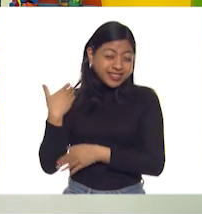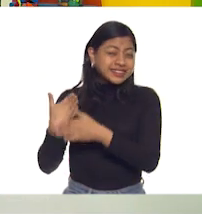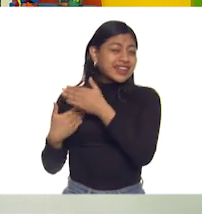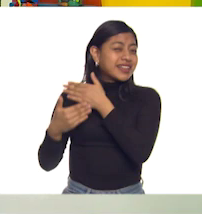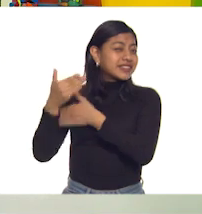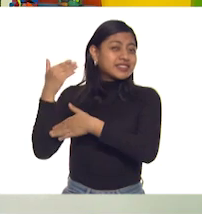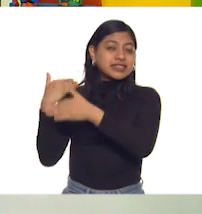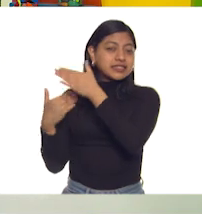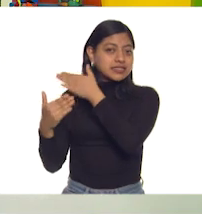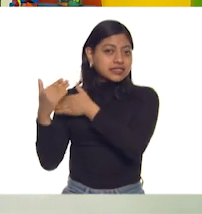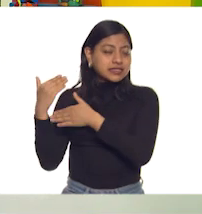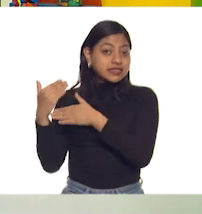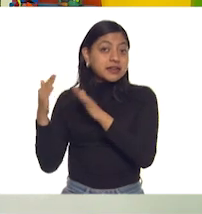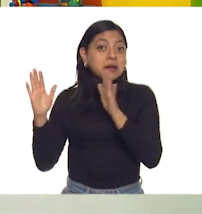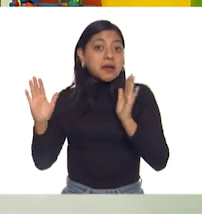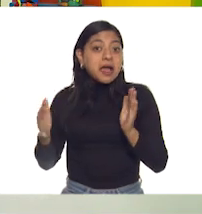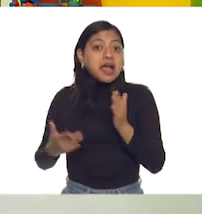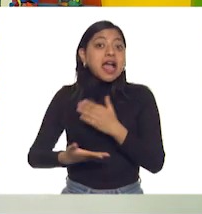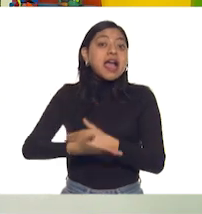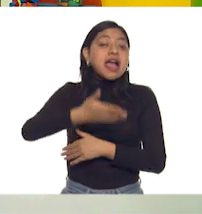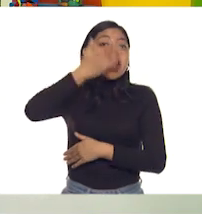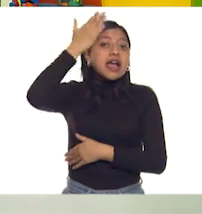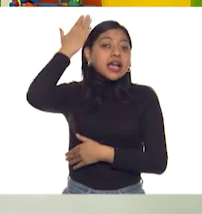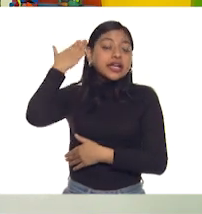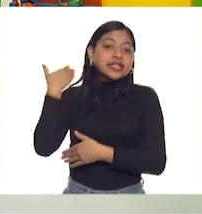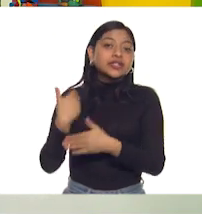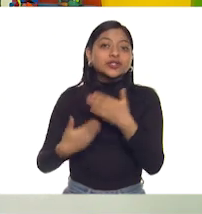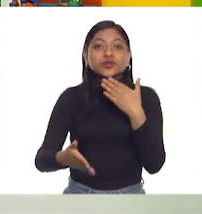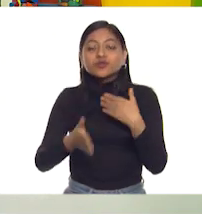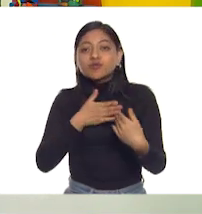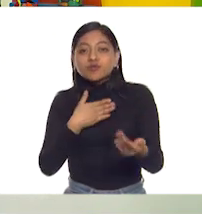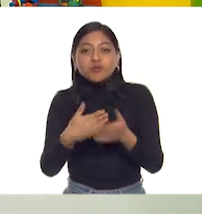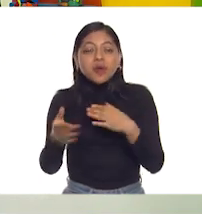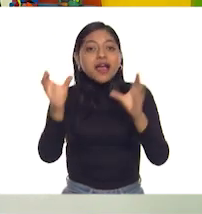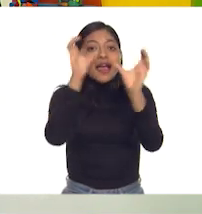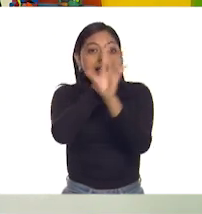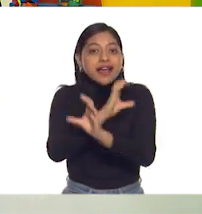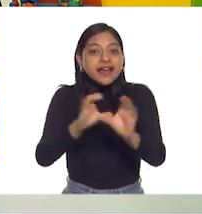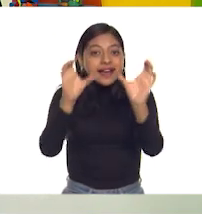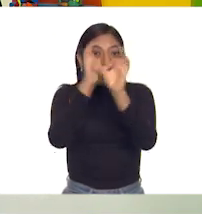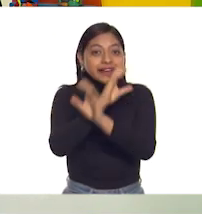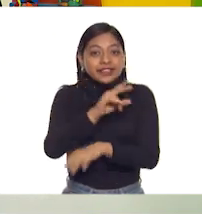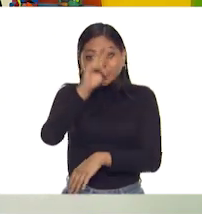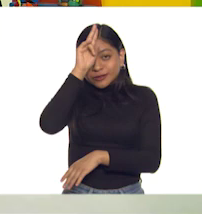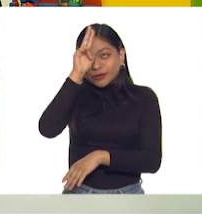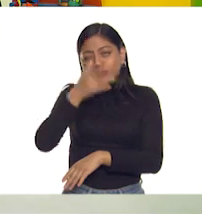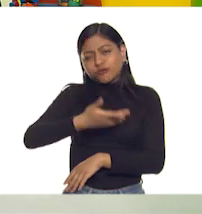tiempo que estaba de moda la canción de la cucaracha.